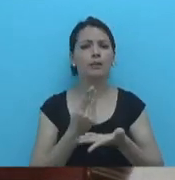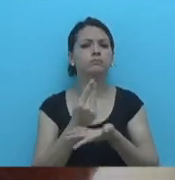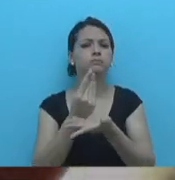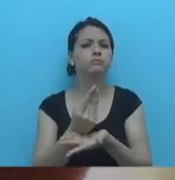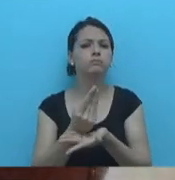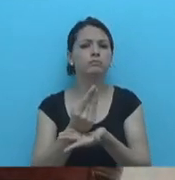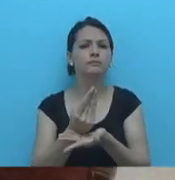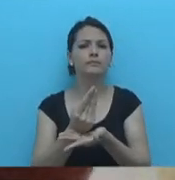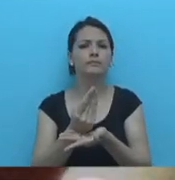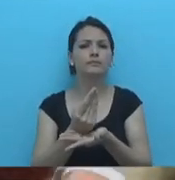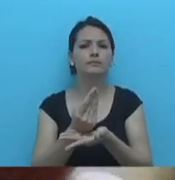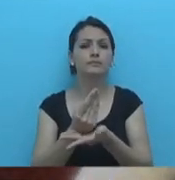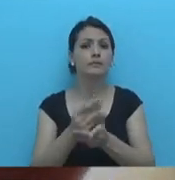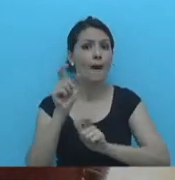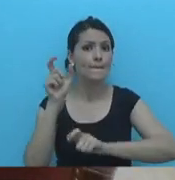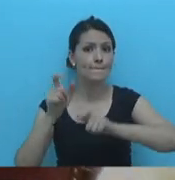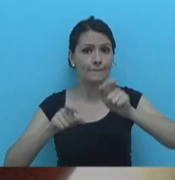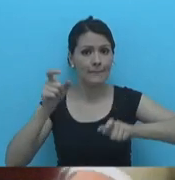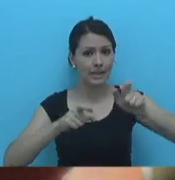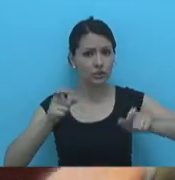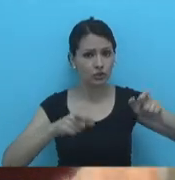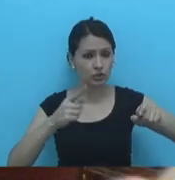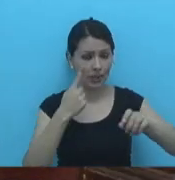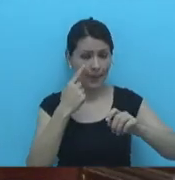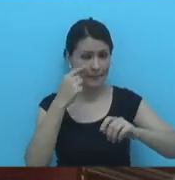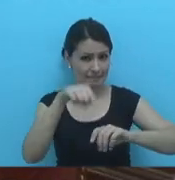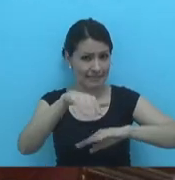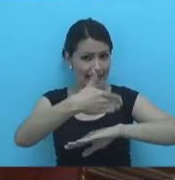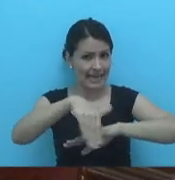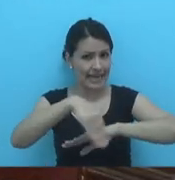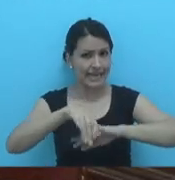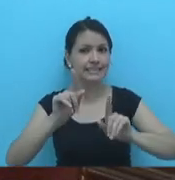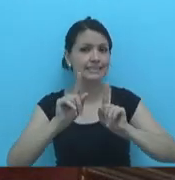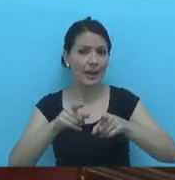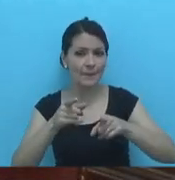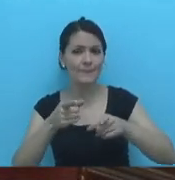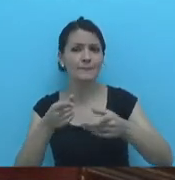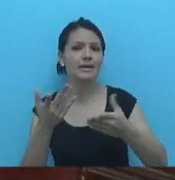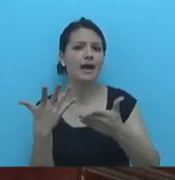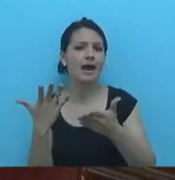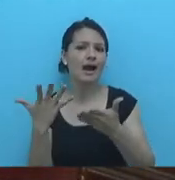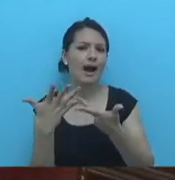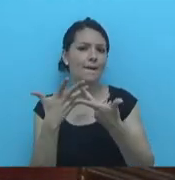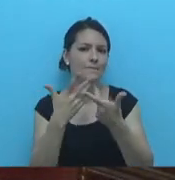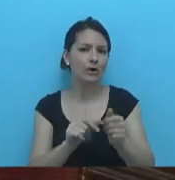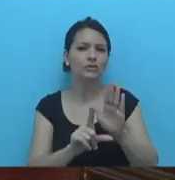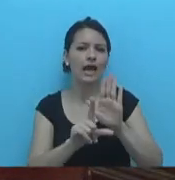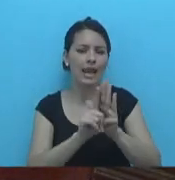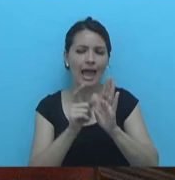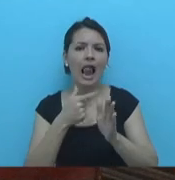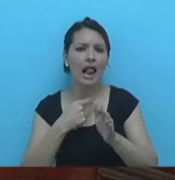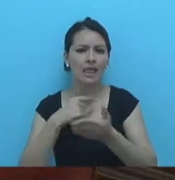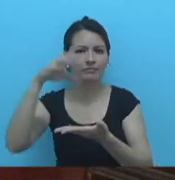último que los vecinos de toda esta zona también acompañan esta iniciativa de que exista el memorial